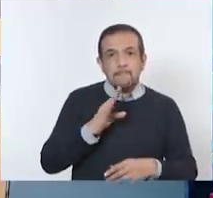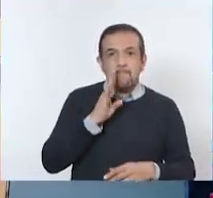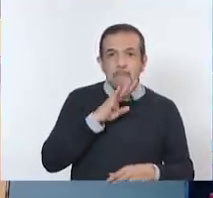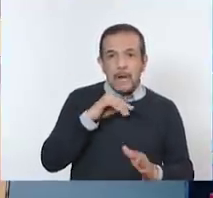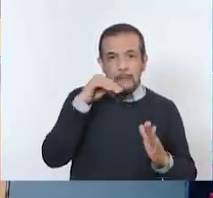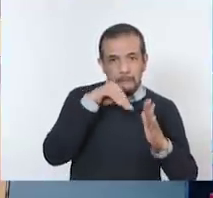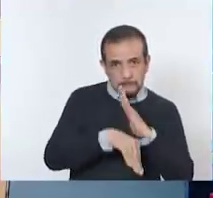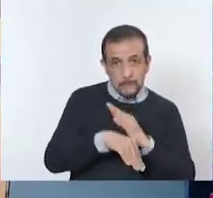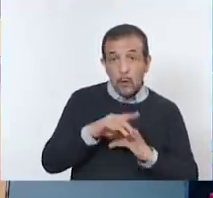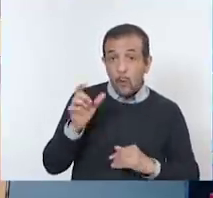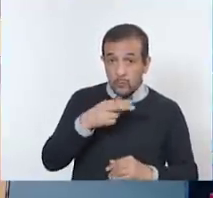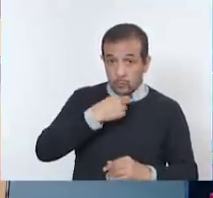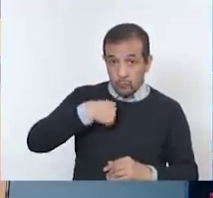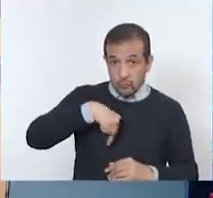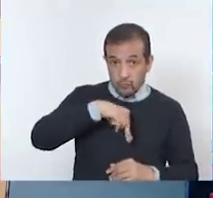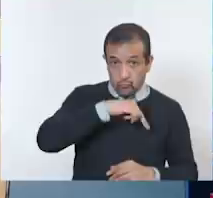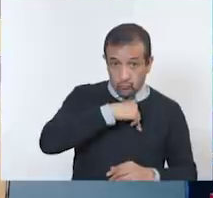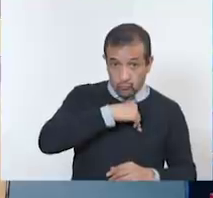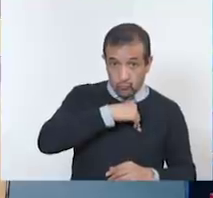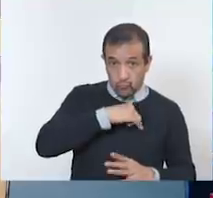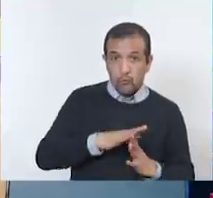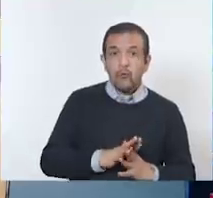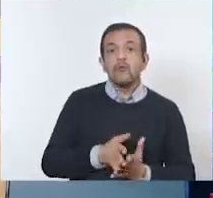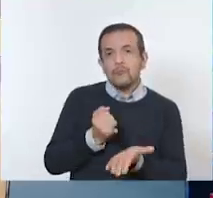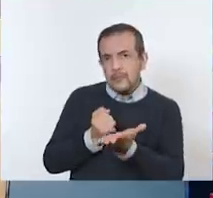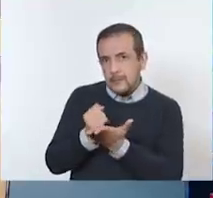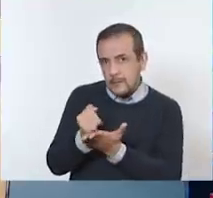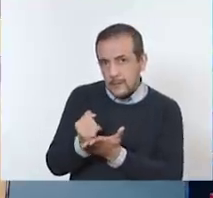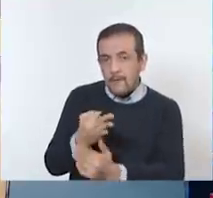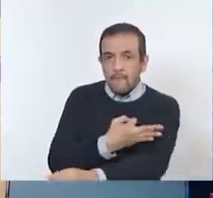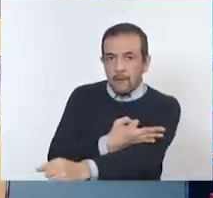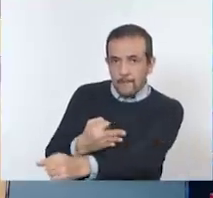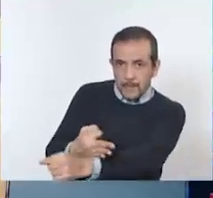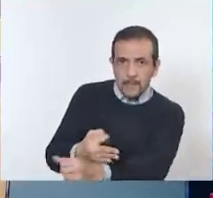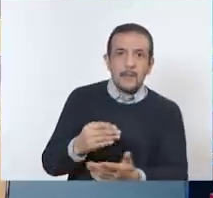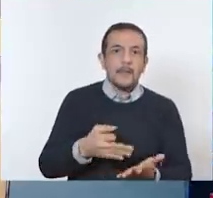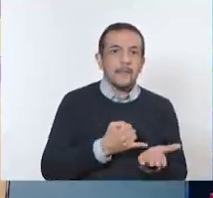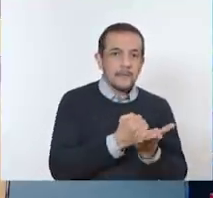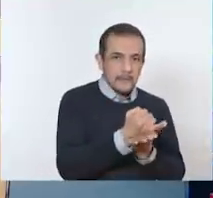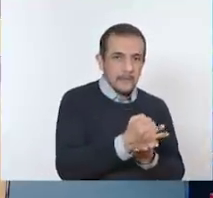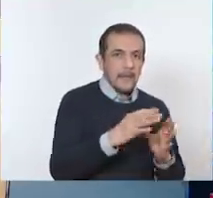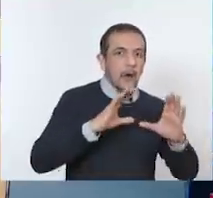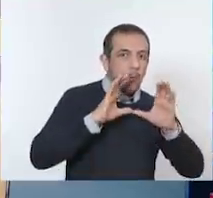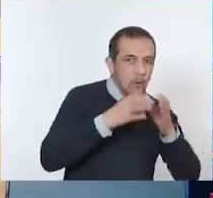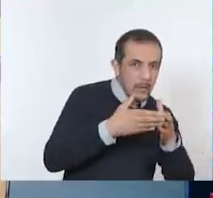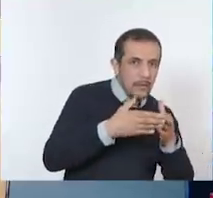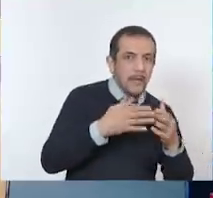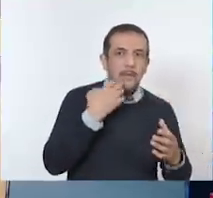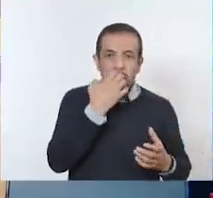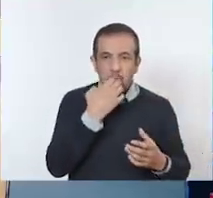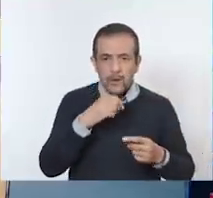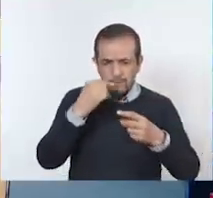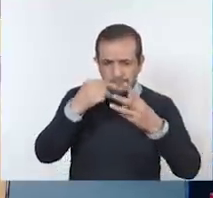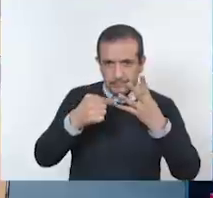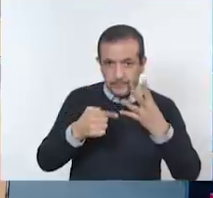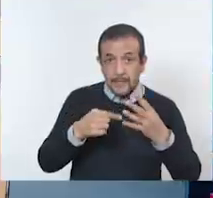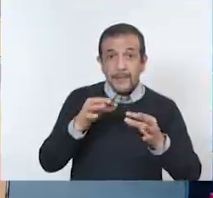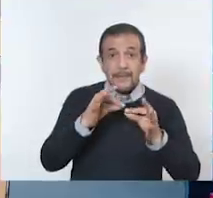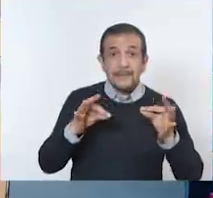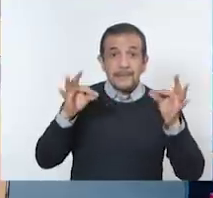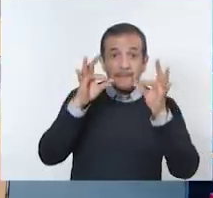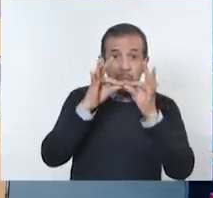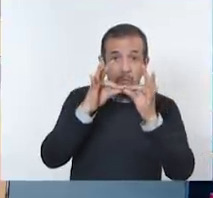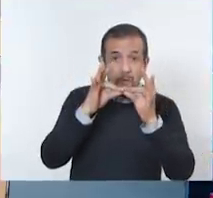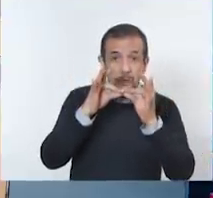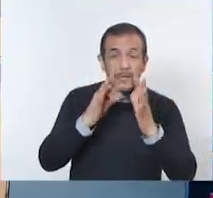que cuando hay decisiones que tomar que afecten a la familia, al grupo escolar, a una comunidad, es importante que